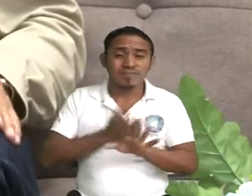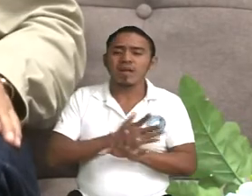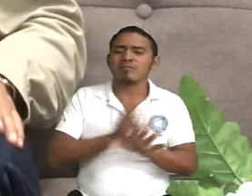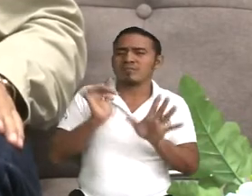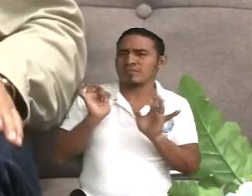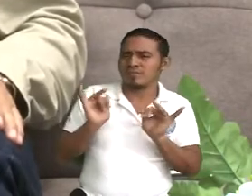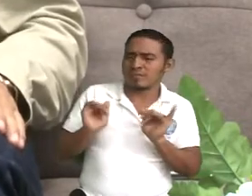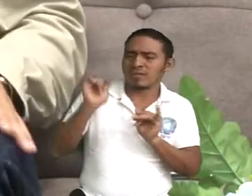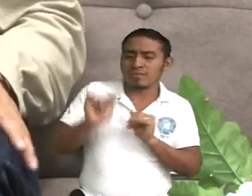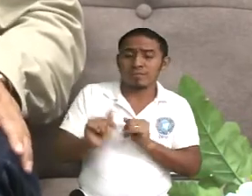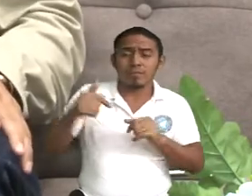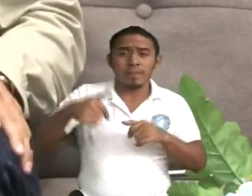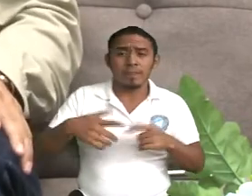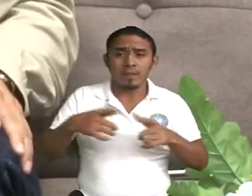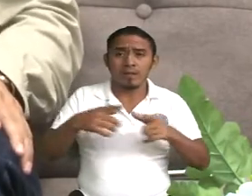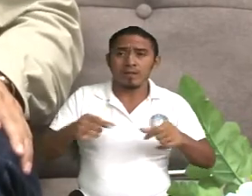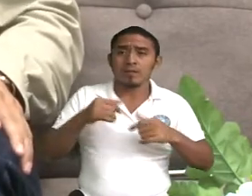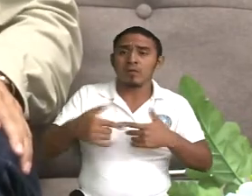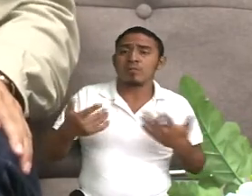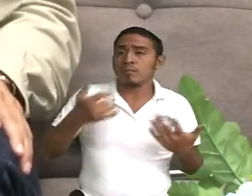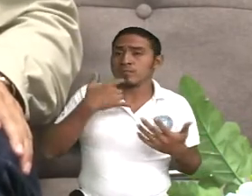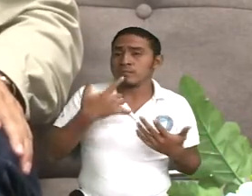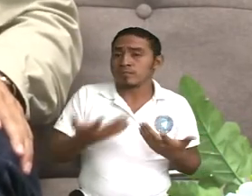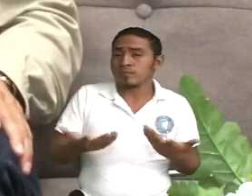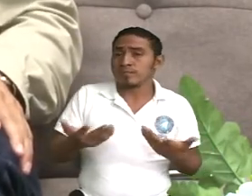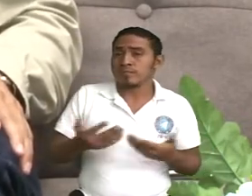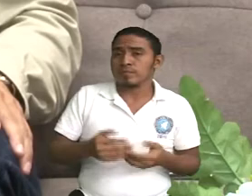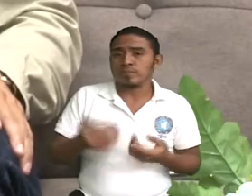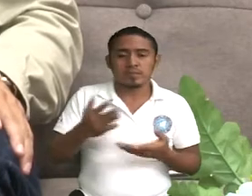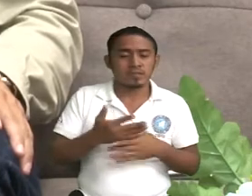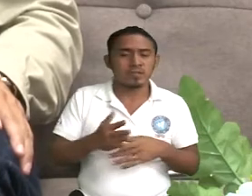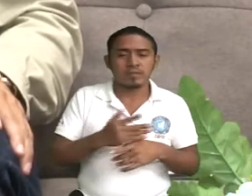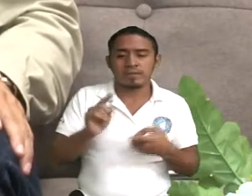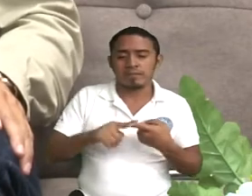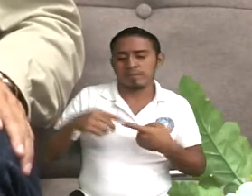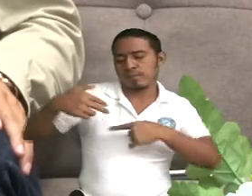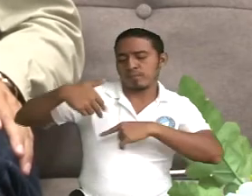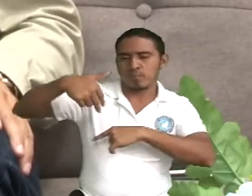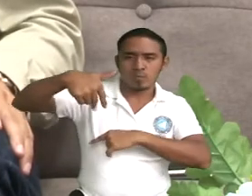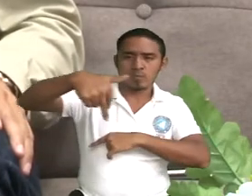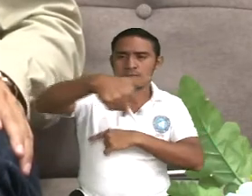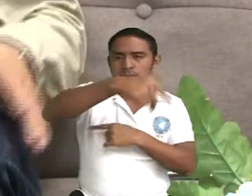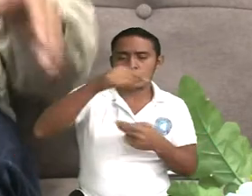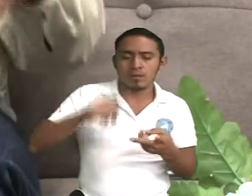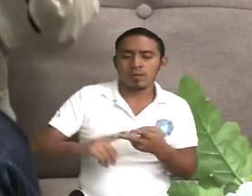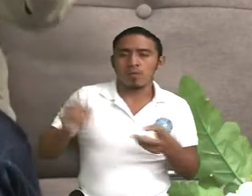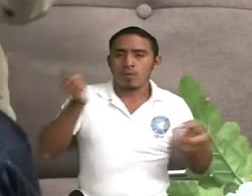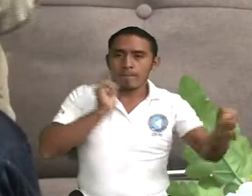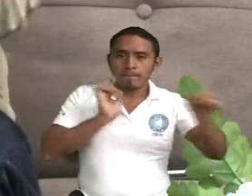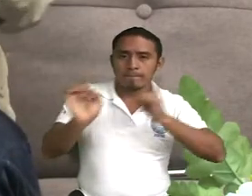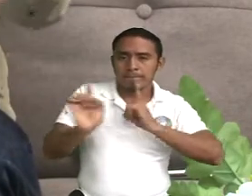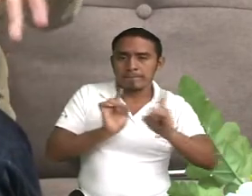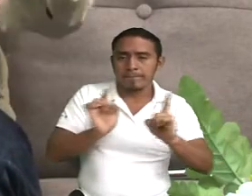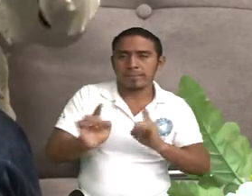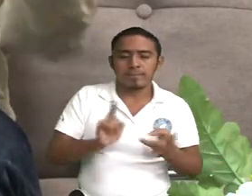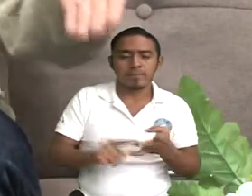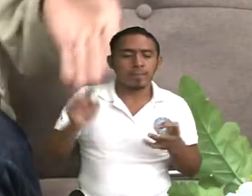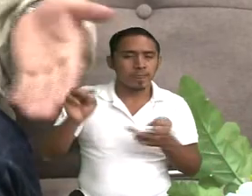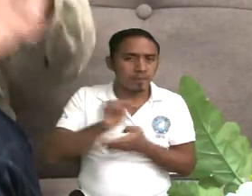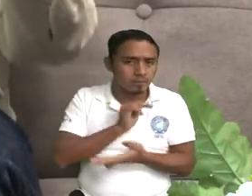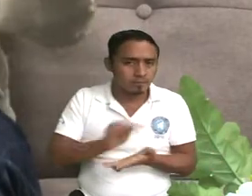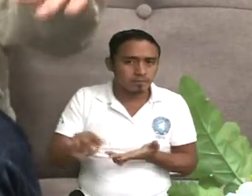mencionaba anteriormente, y esto tiene que ver con pasarela, con concursos, con